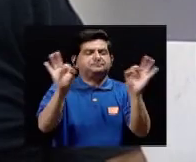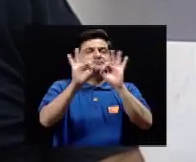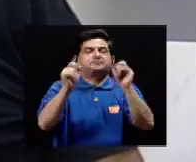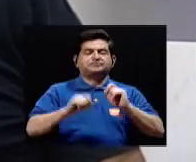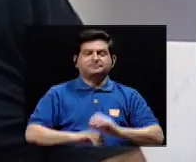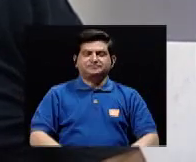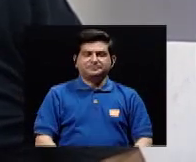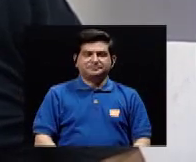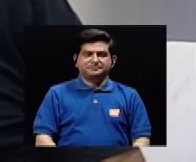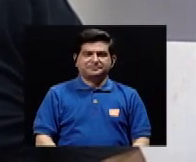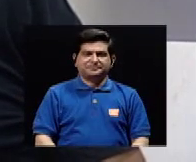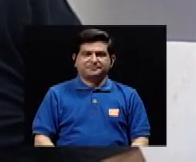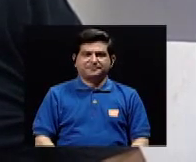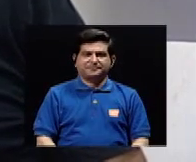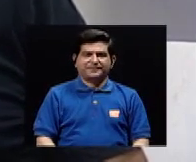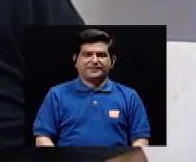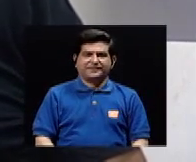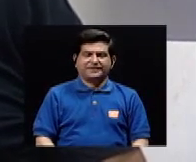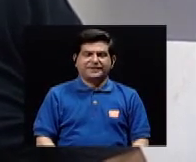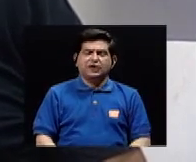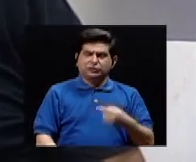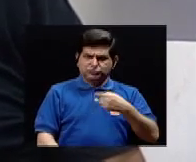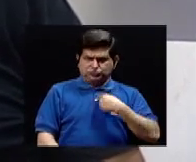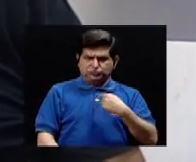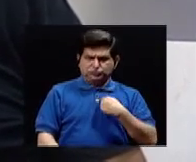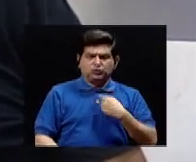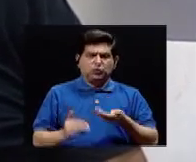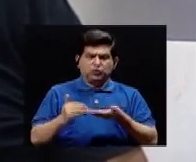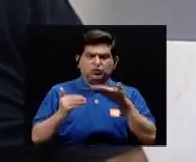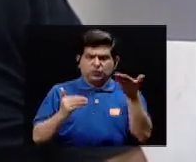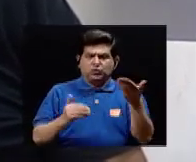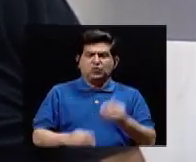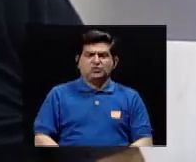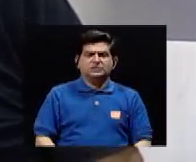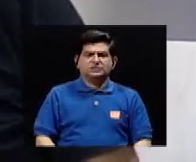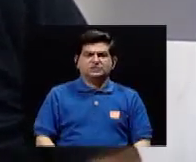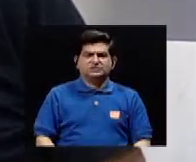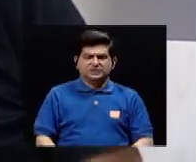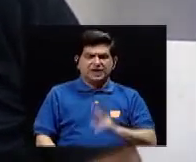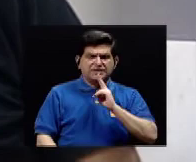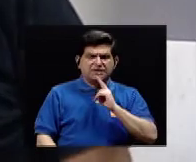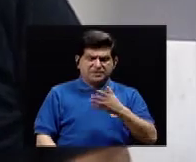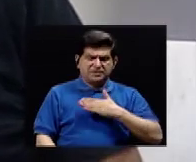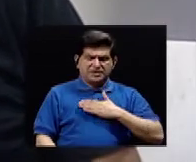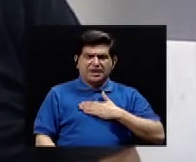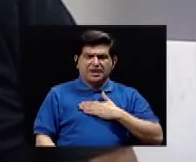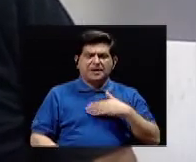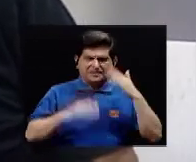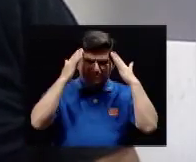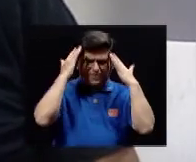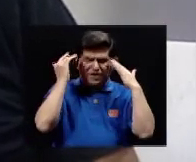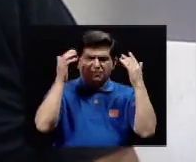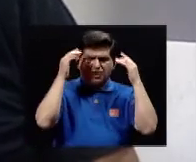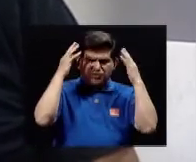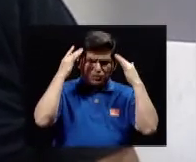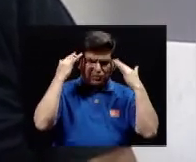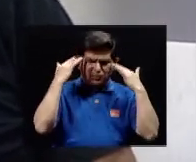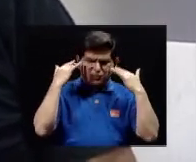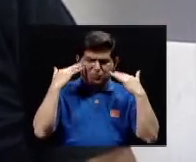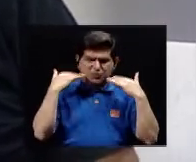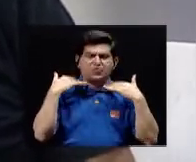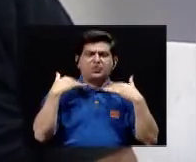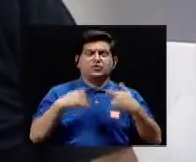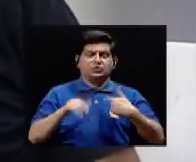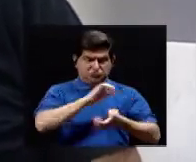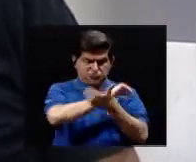peso. Y bueno, por lo menos yo hay cosas, incluso de verdad el pelo yo me lo dejé crecer, ¿verdad? Y como que yo he